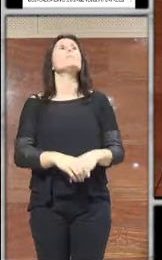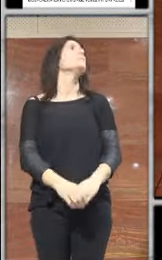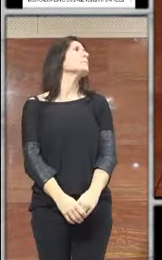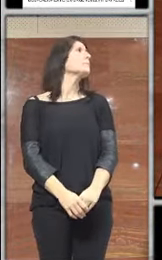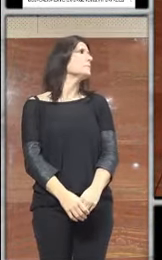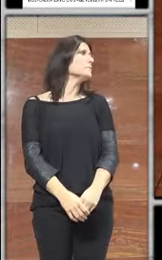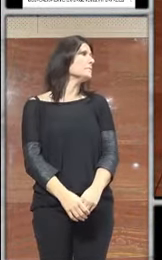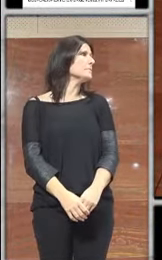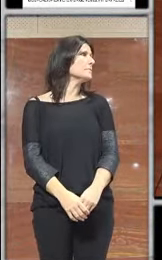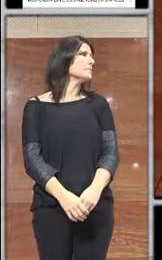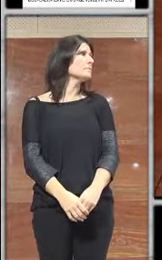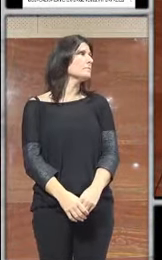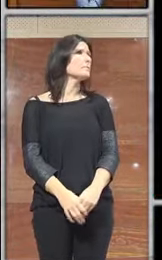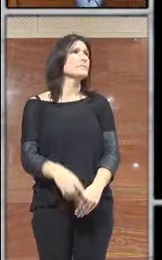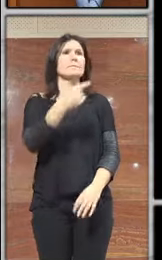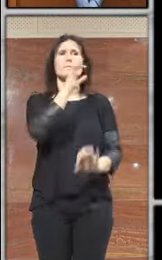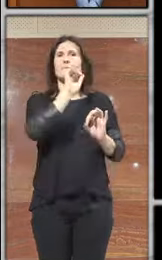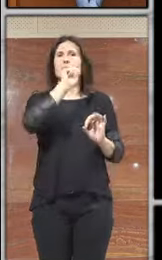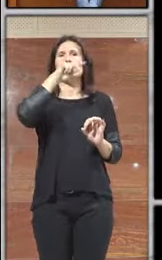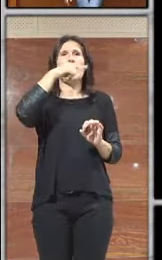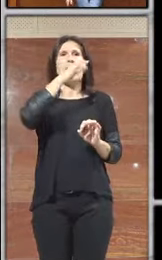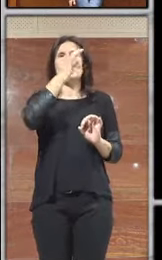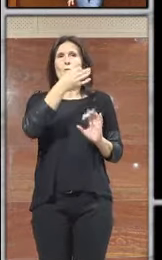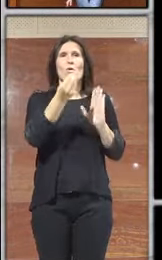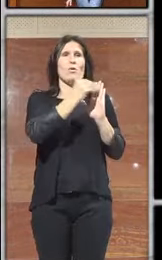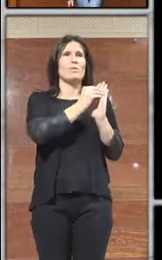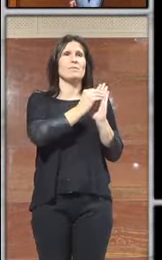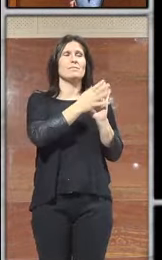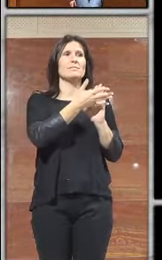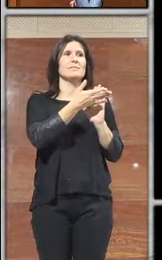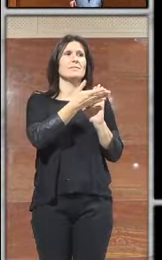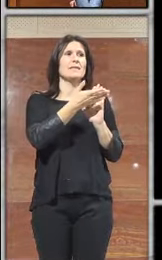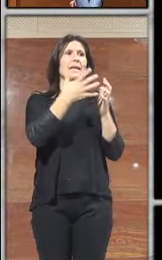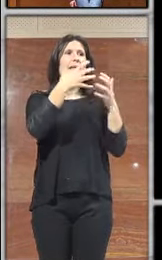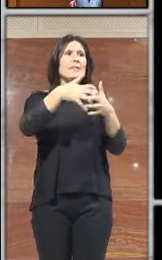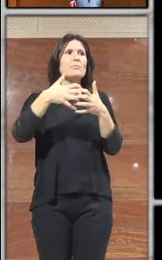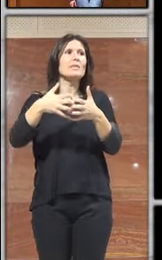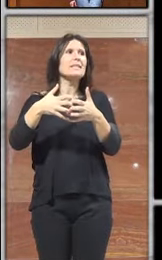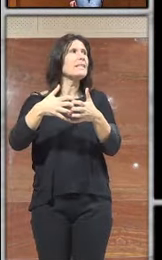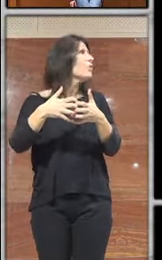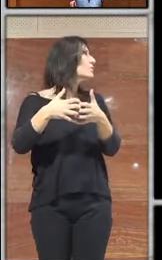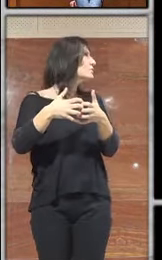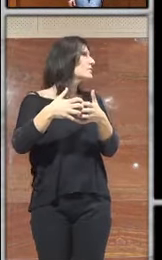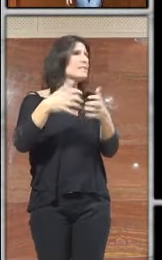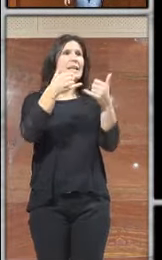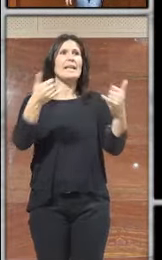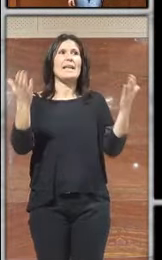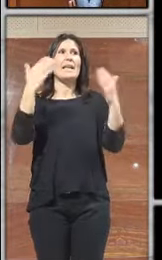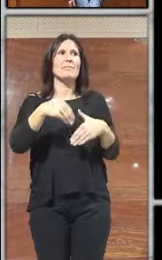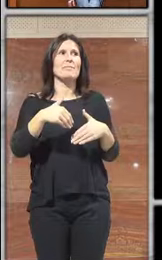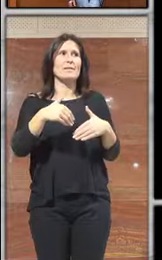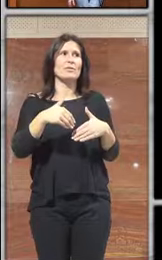Luego, esto es Ángel, dispositivos inalámbricos ubicuos. ¿No? ¿No? ¿Qué era? Ah,